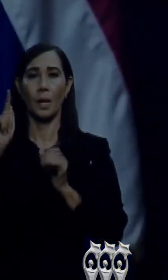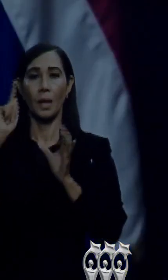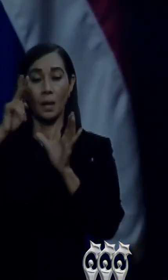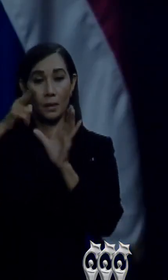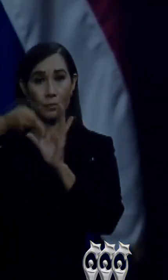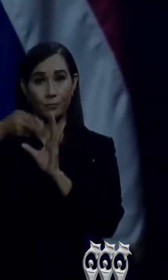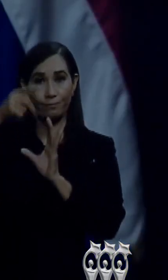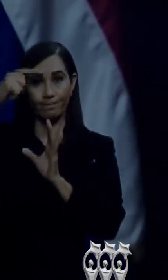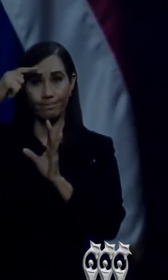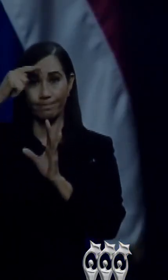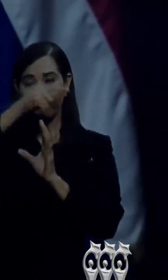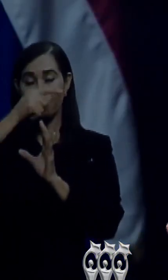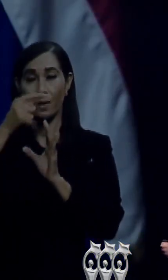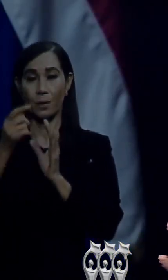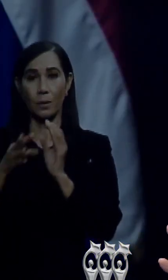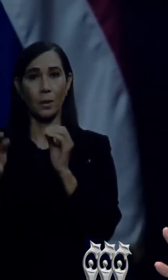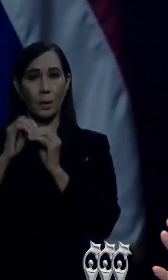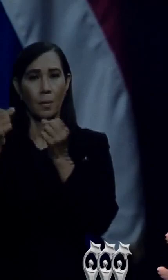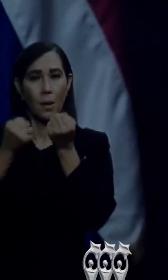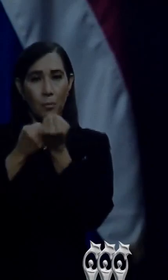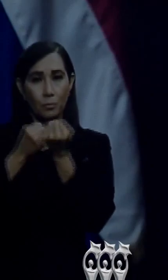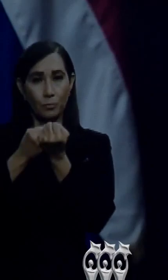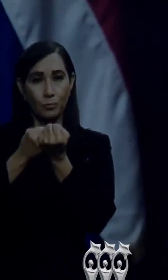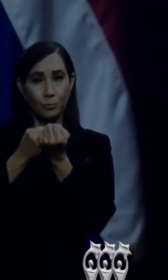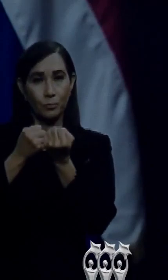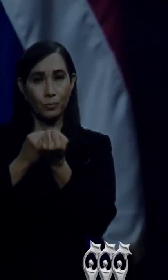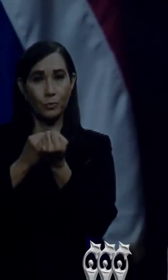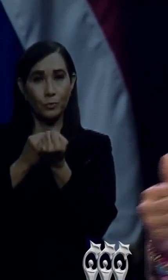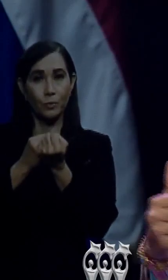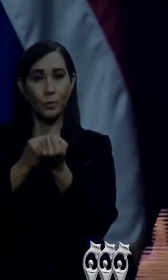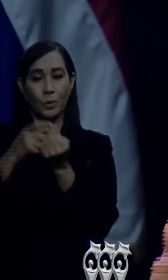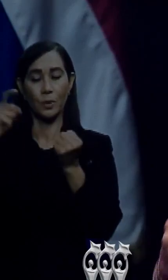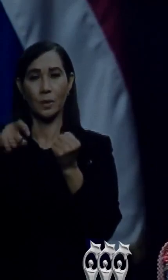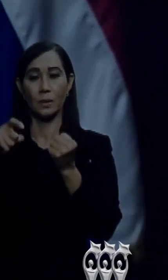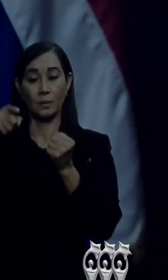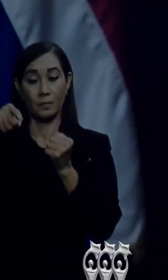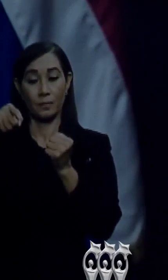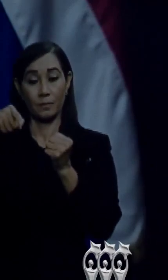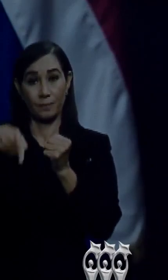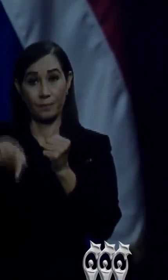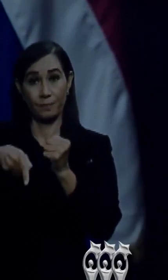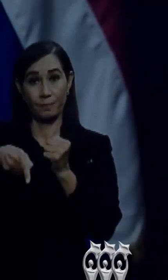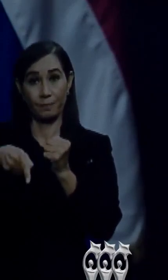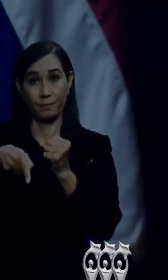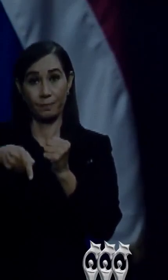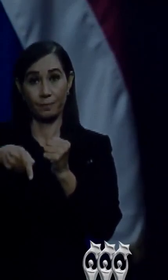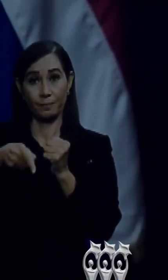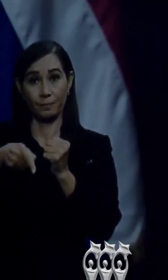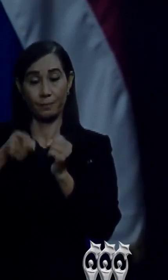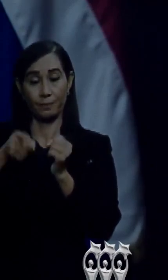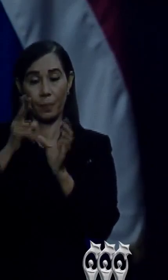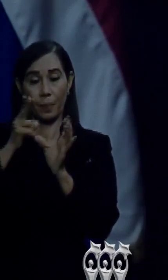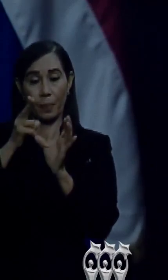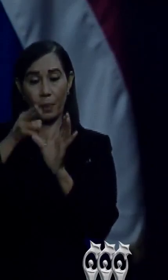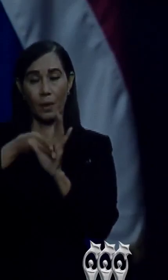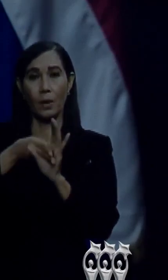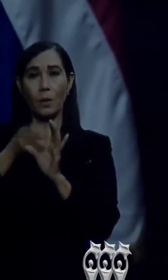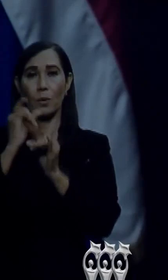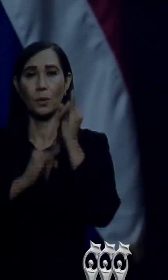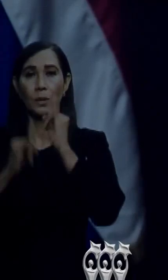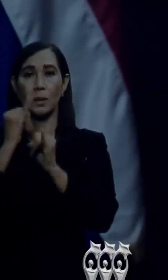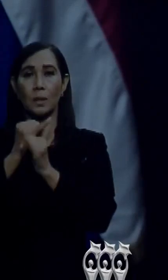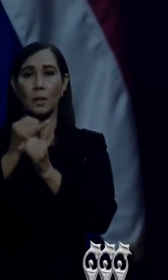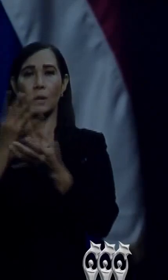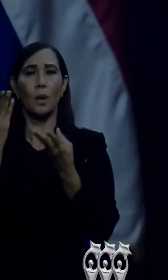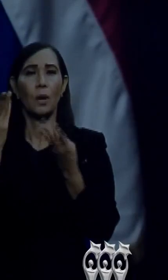acuerdo con la paralización económica de los cuatro meses para pagar lo mismo que estamos pagando en el día de hoy será aceptado por